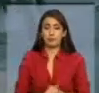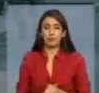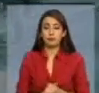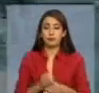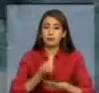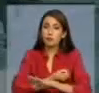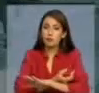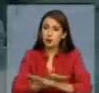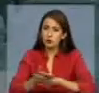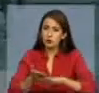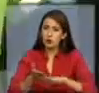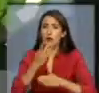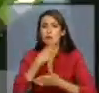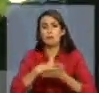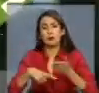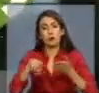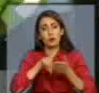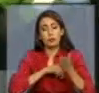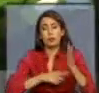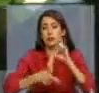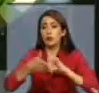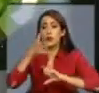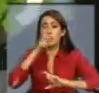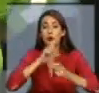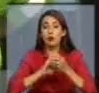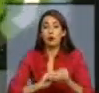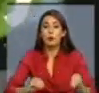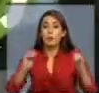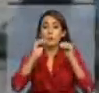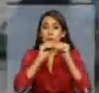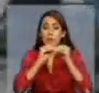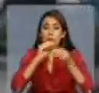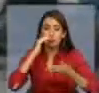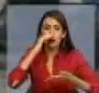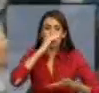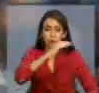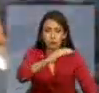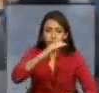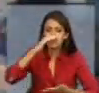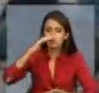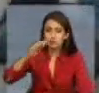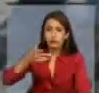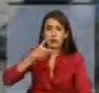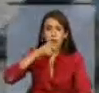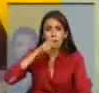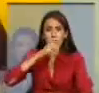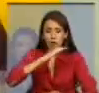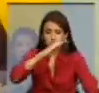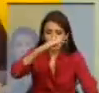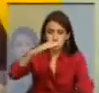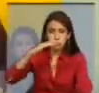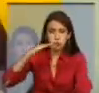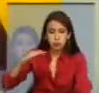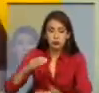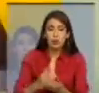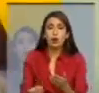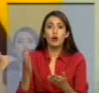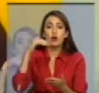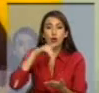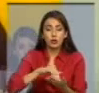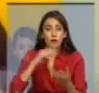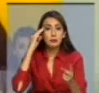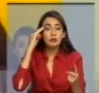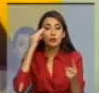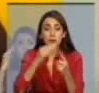a las personas es que eviten el consumo de licor y más aún si se trata de productos que son de dudosa procedencia. Insistimos en nuestro llamado a